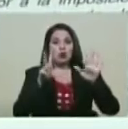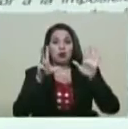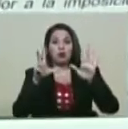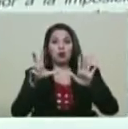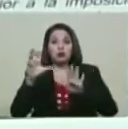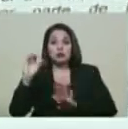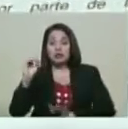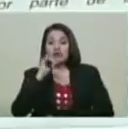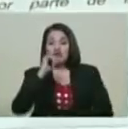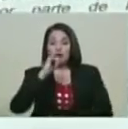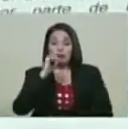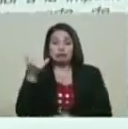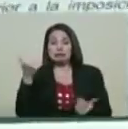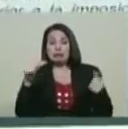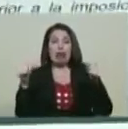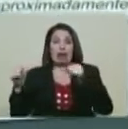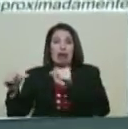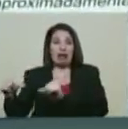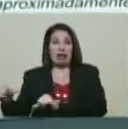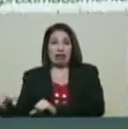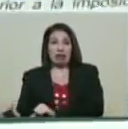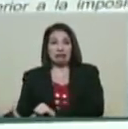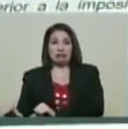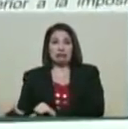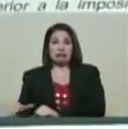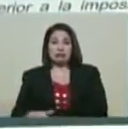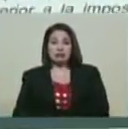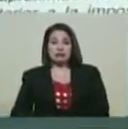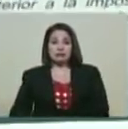3.880 noticias negativas.